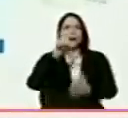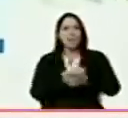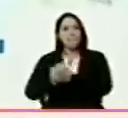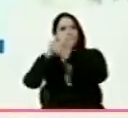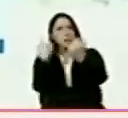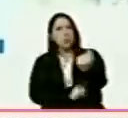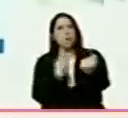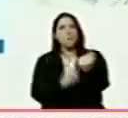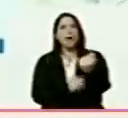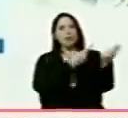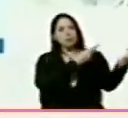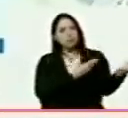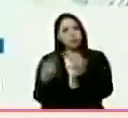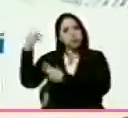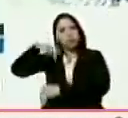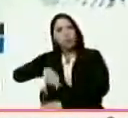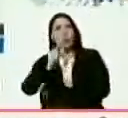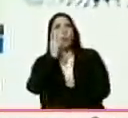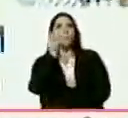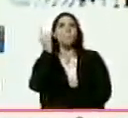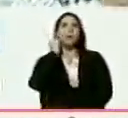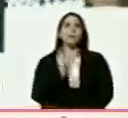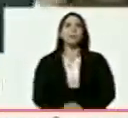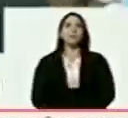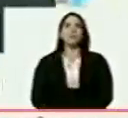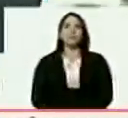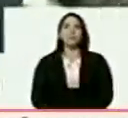hermanos. Bienvenidos y bienvenidas.